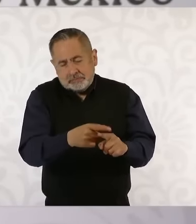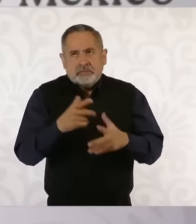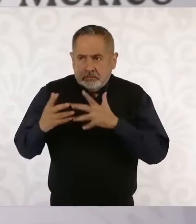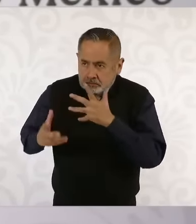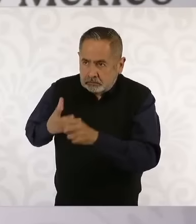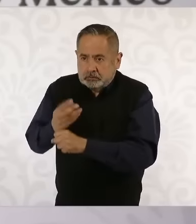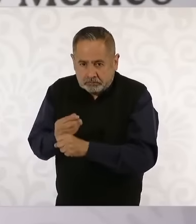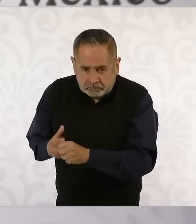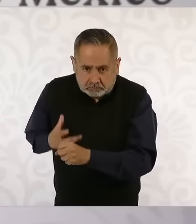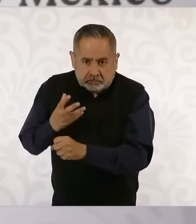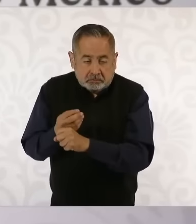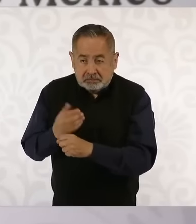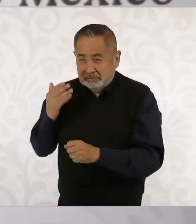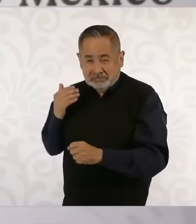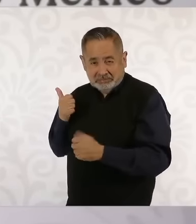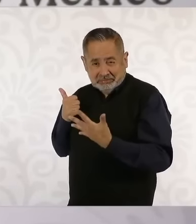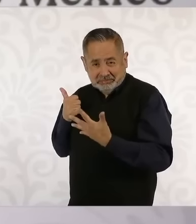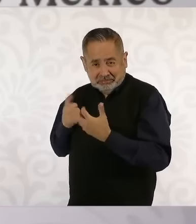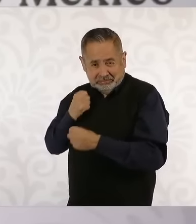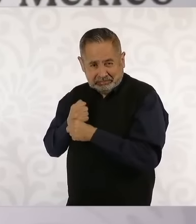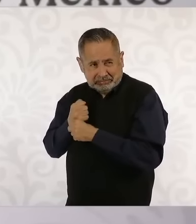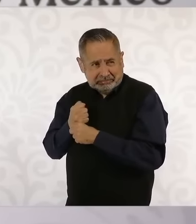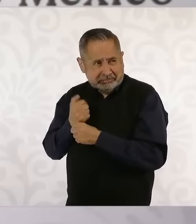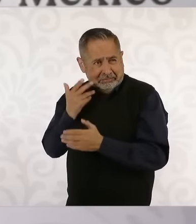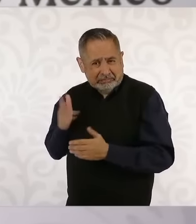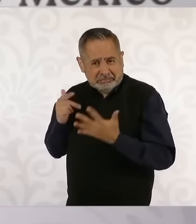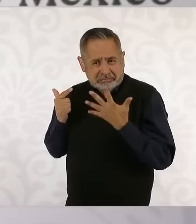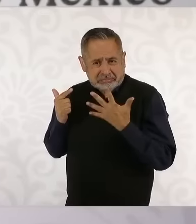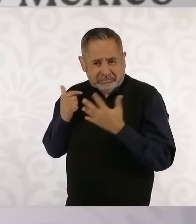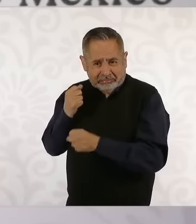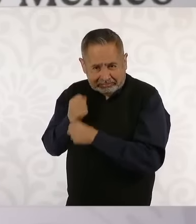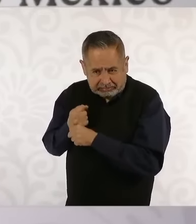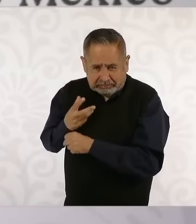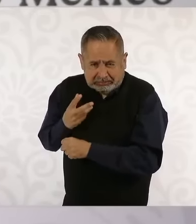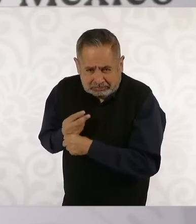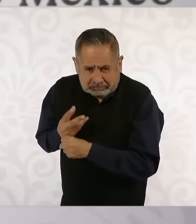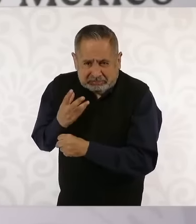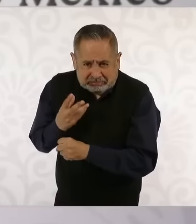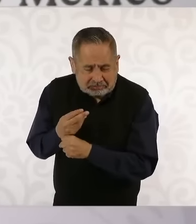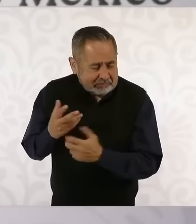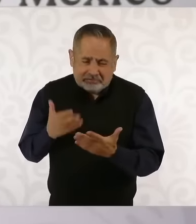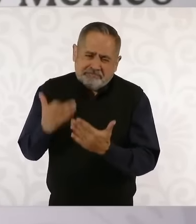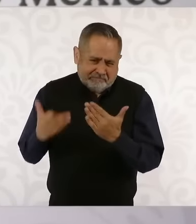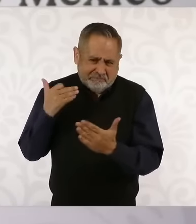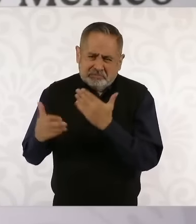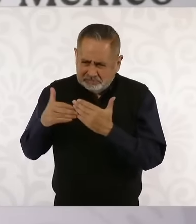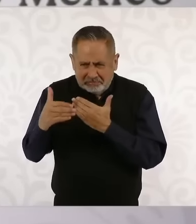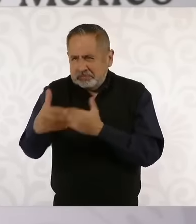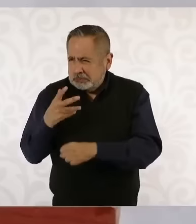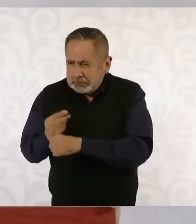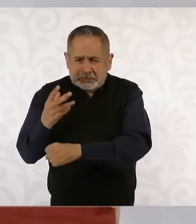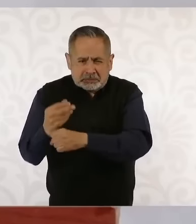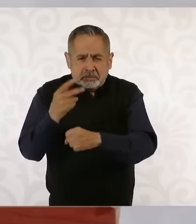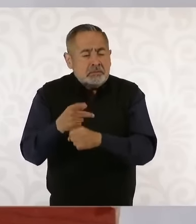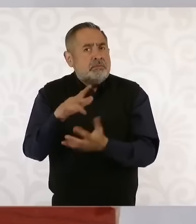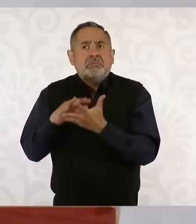Entonces, 6 años, 7 años apenas, y tenemos que seguir avanzando. Pero la mayoría del pueblo está